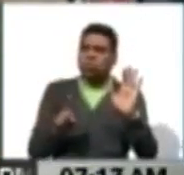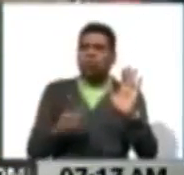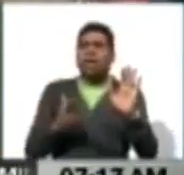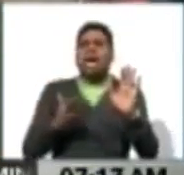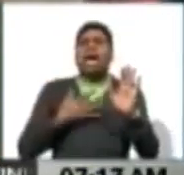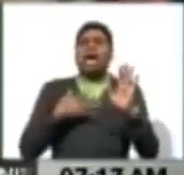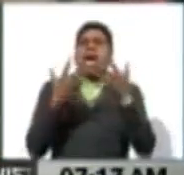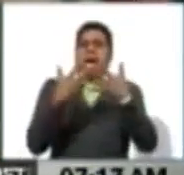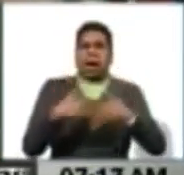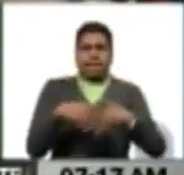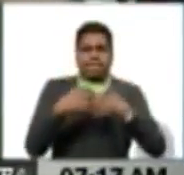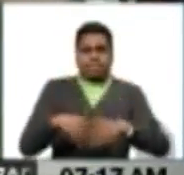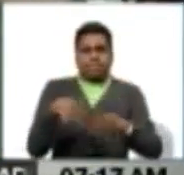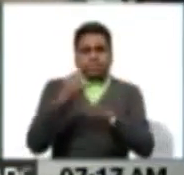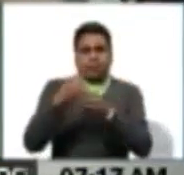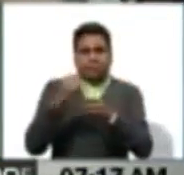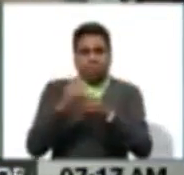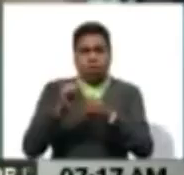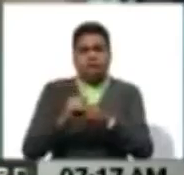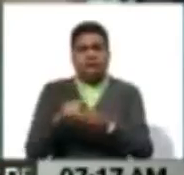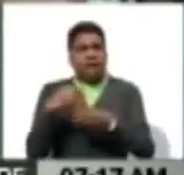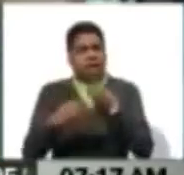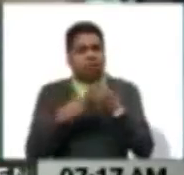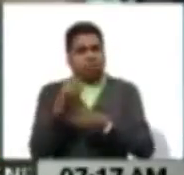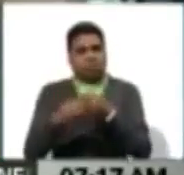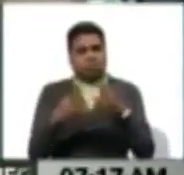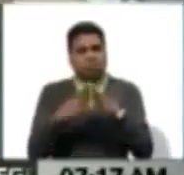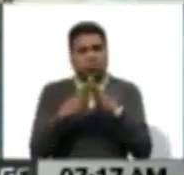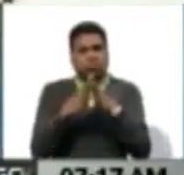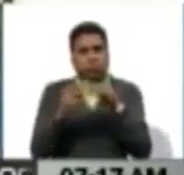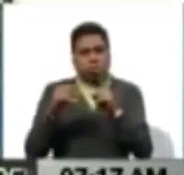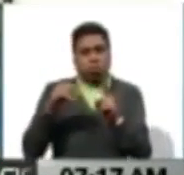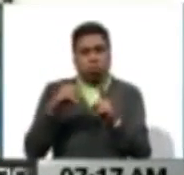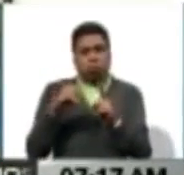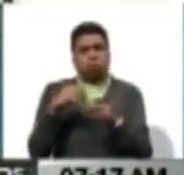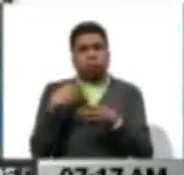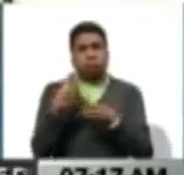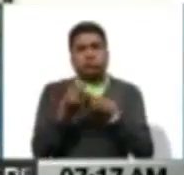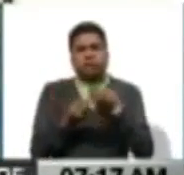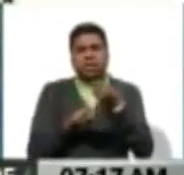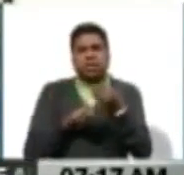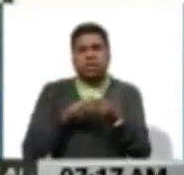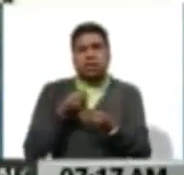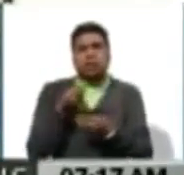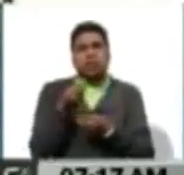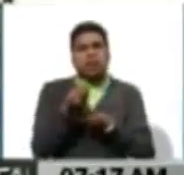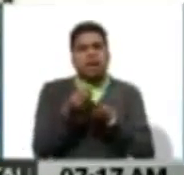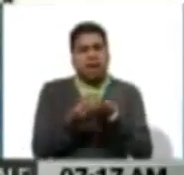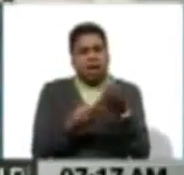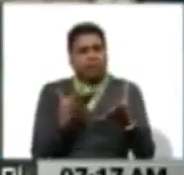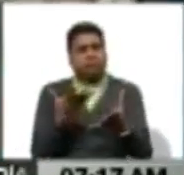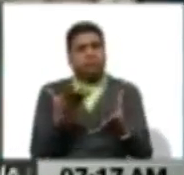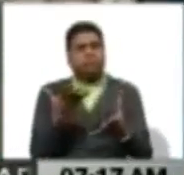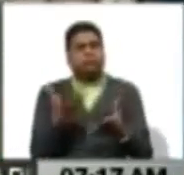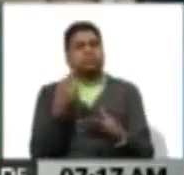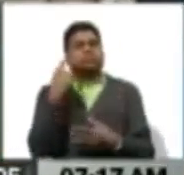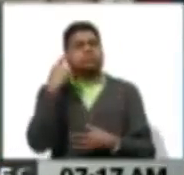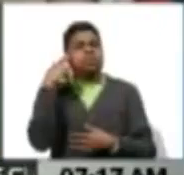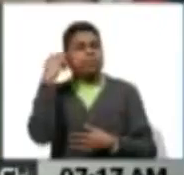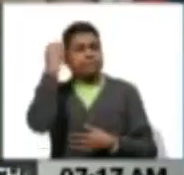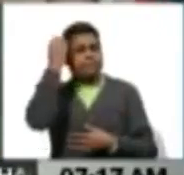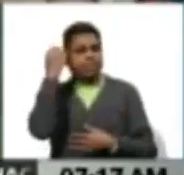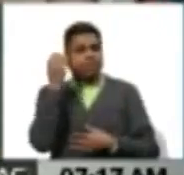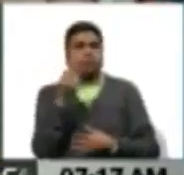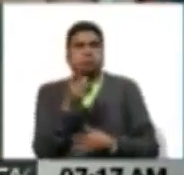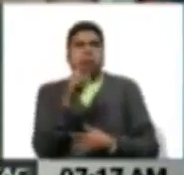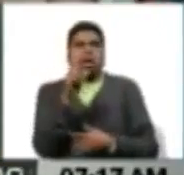Polar y todo lo que rodea el ámbito de este consorcio industrial tiene o no tiene